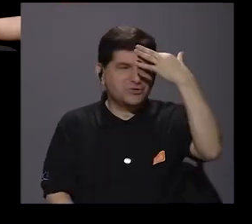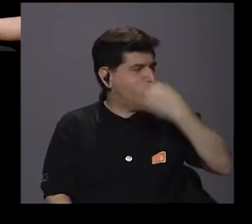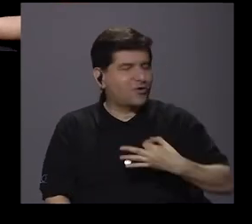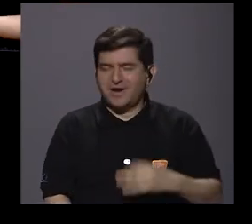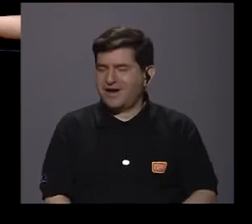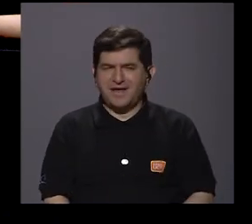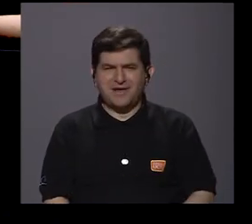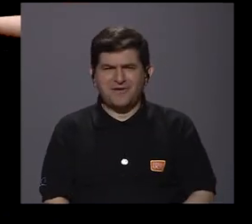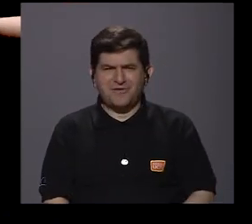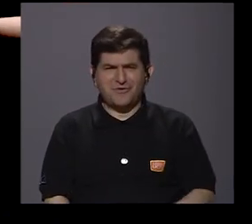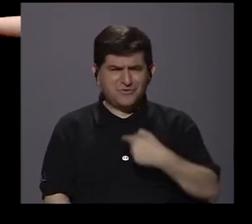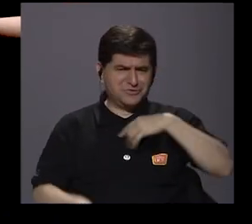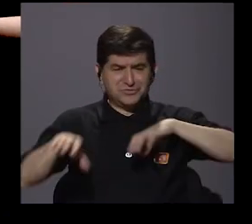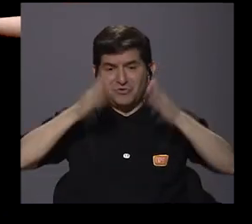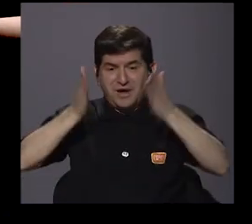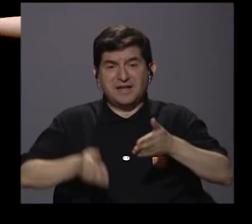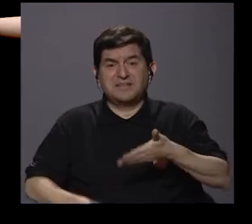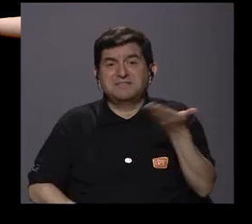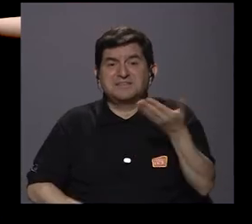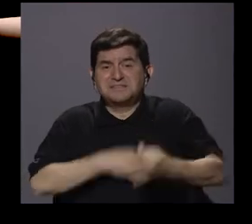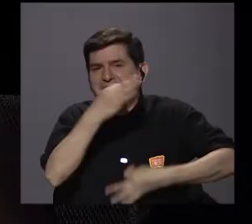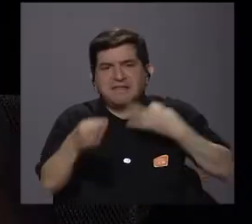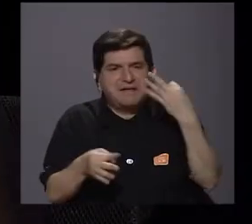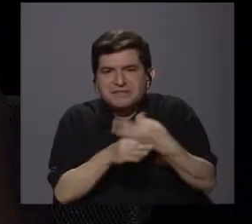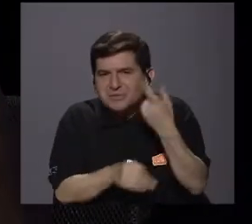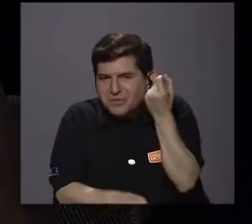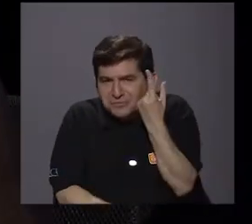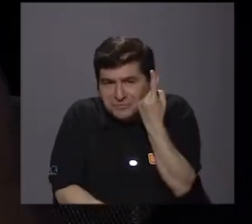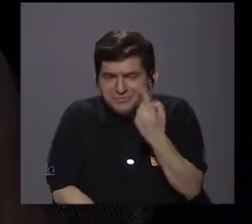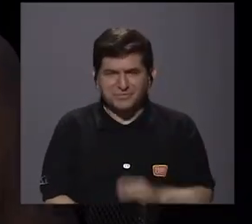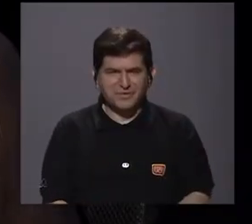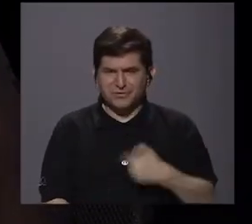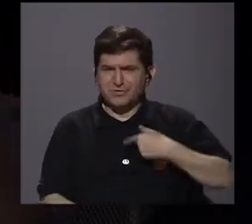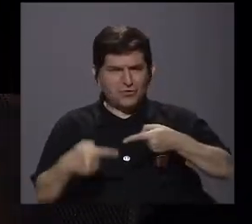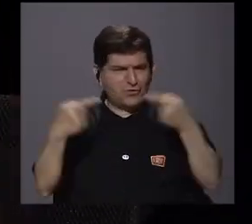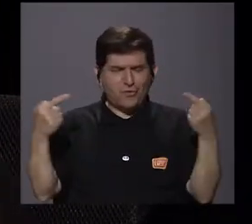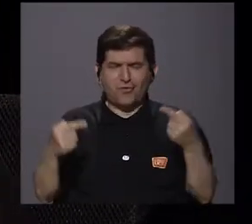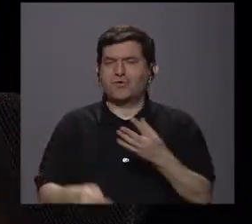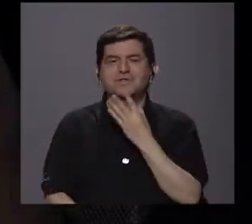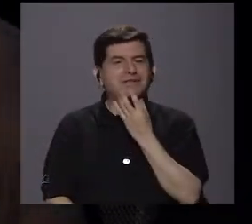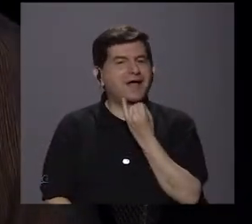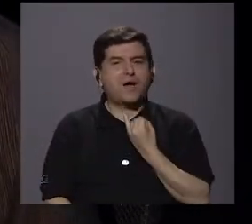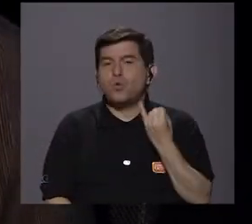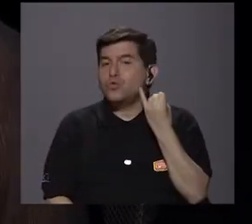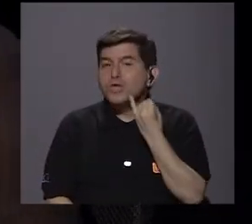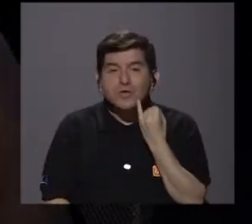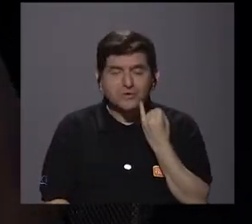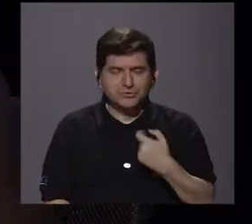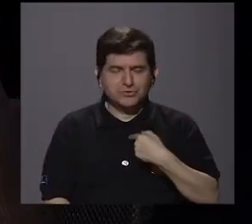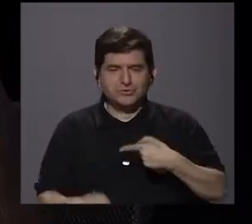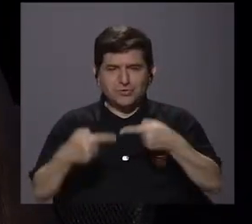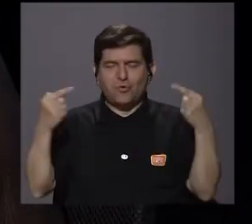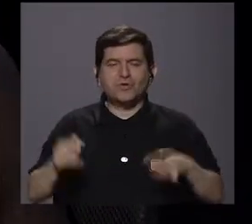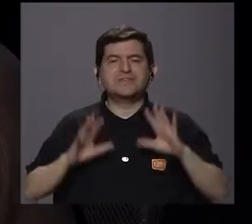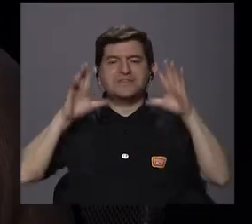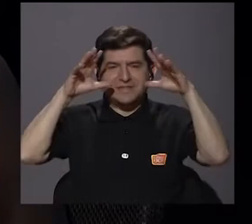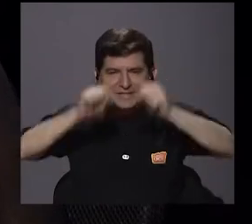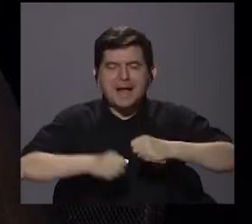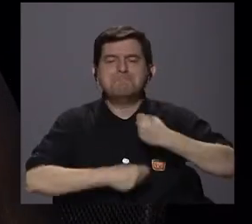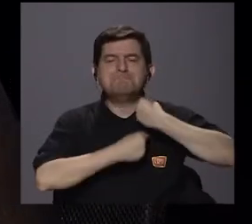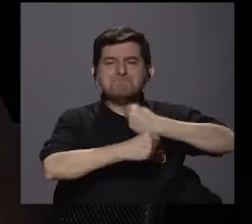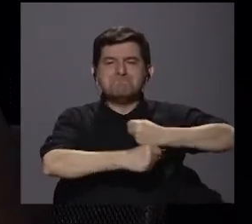yo no creo, porque ¿qué clase de activista sería yo? Me explico. Yo no estoy en contra de los judíos. Yo estoy en contra de una